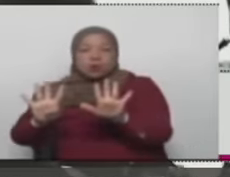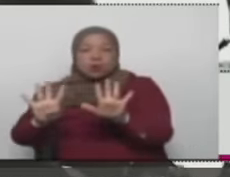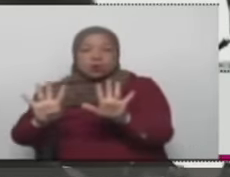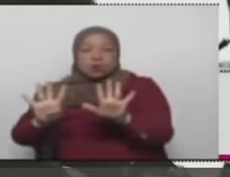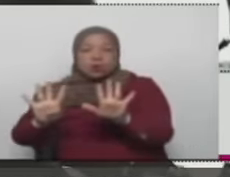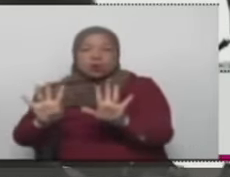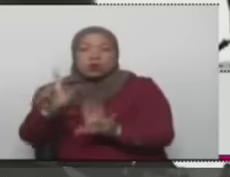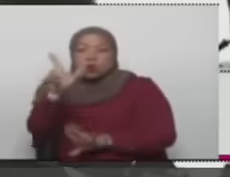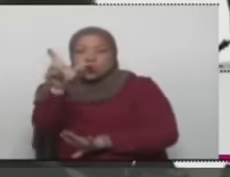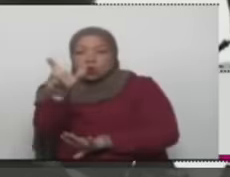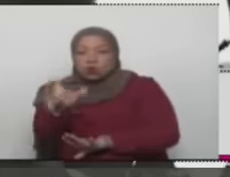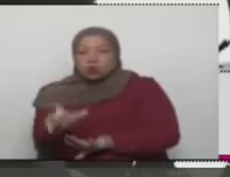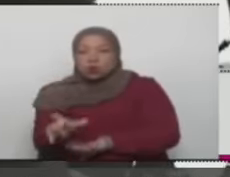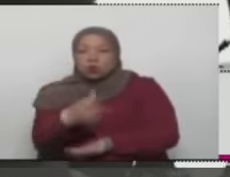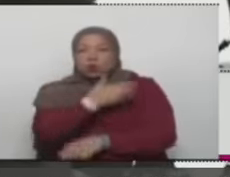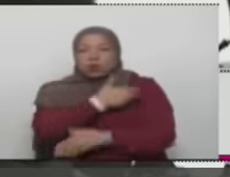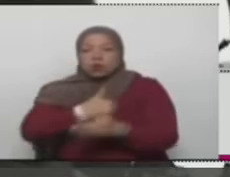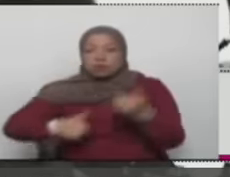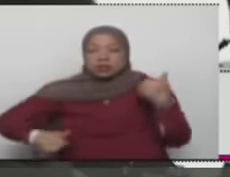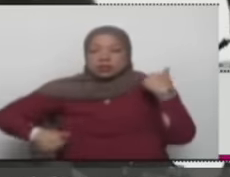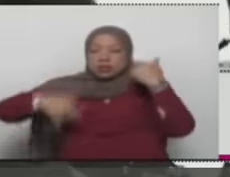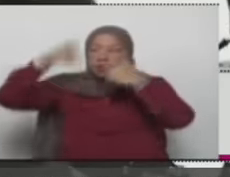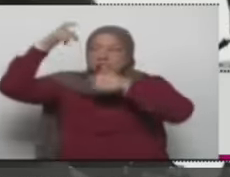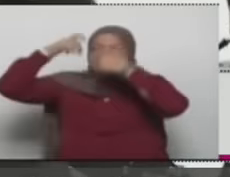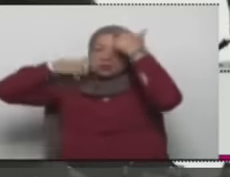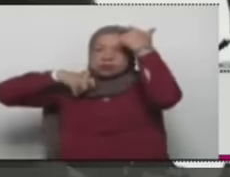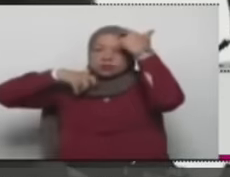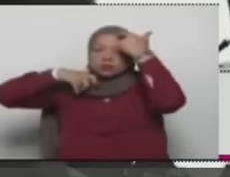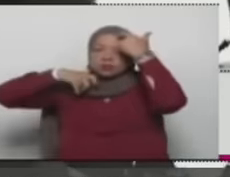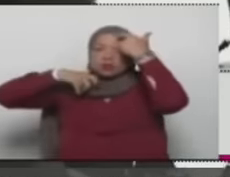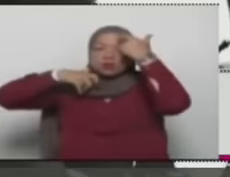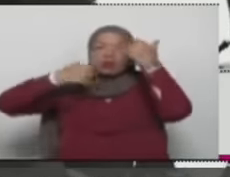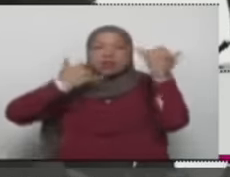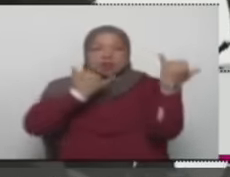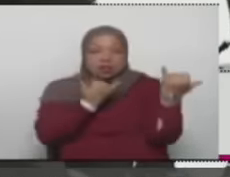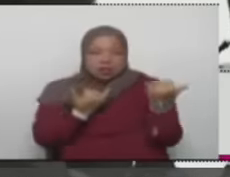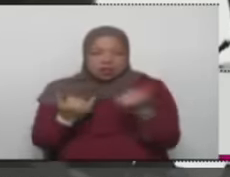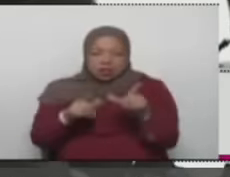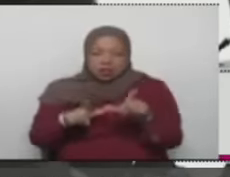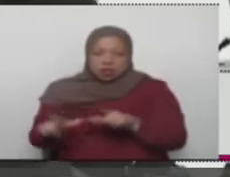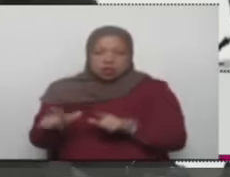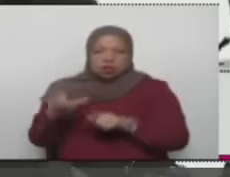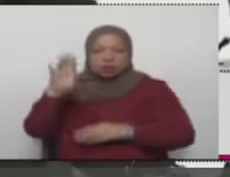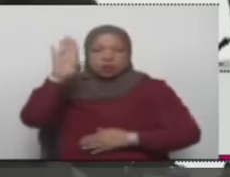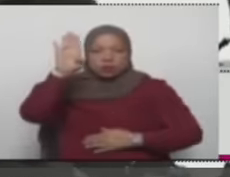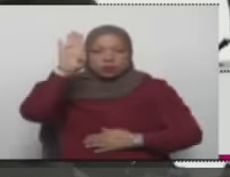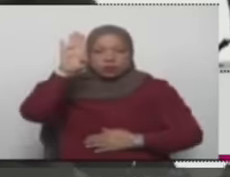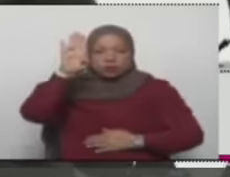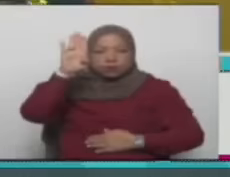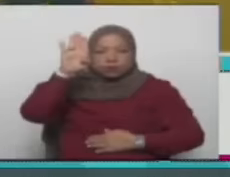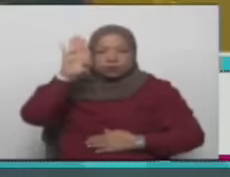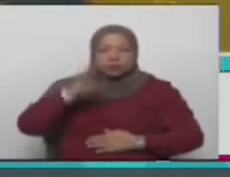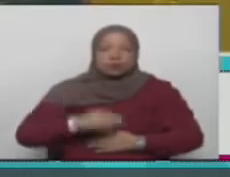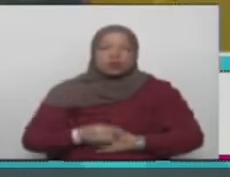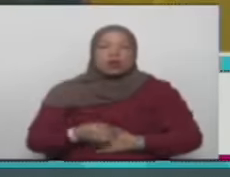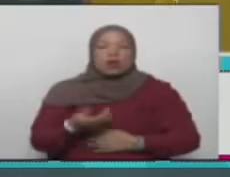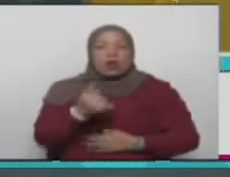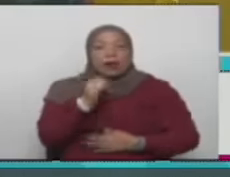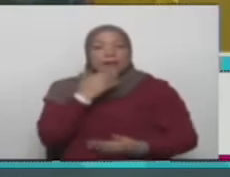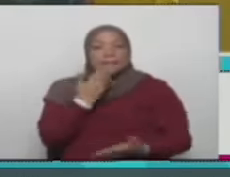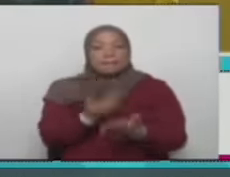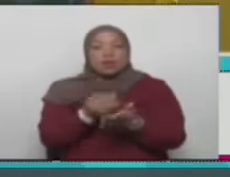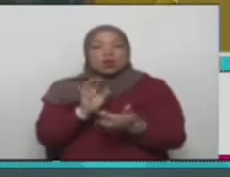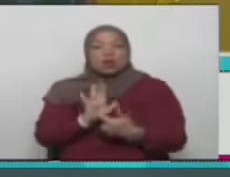entonces presidente Chávez, ya investido, ya juramentado, presentó